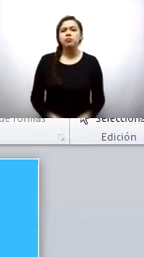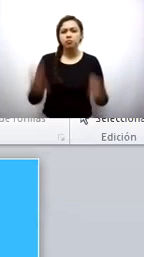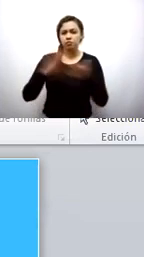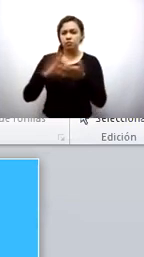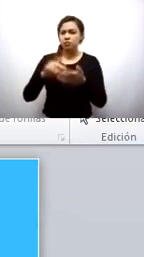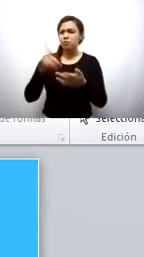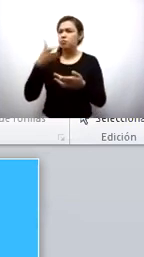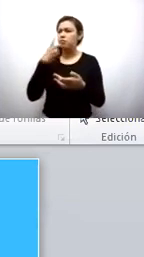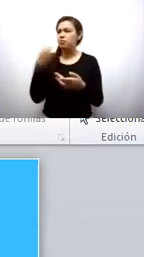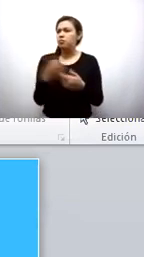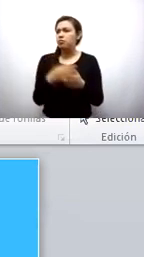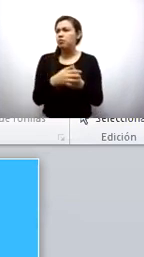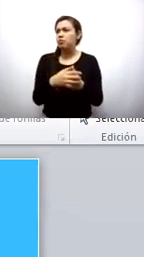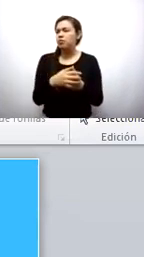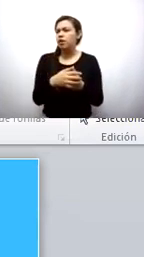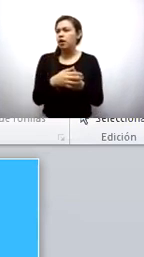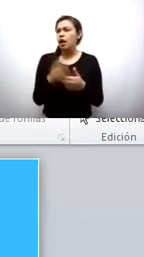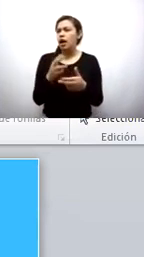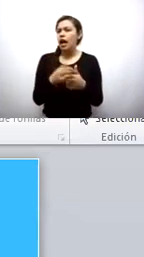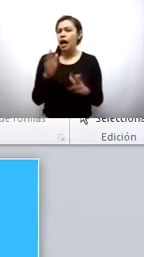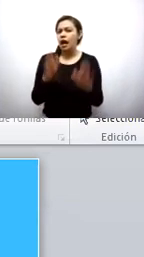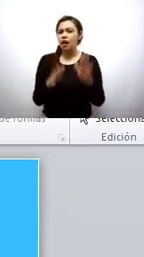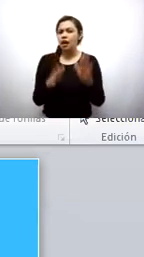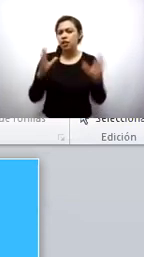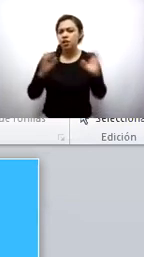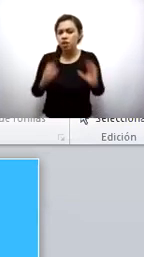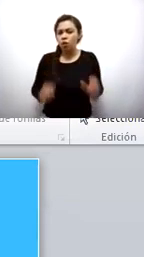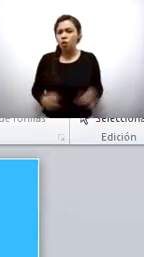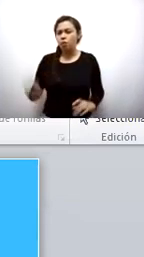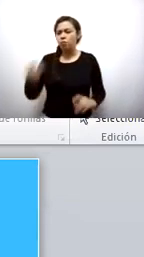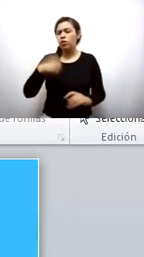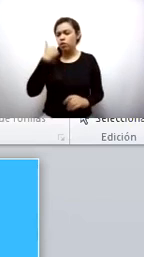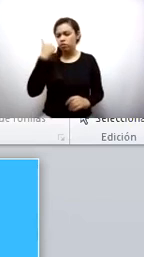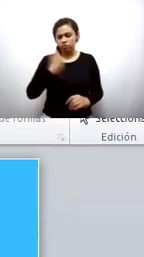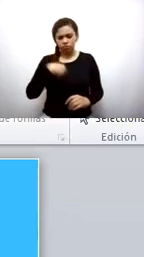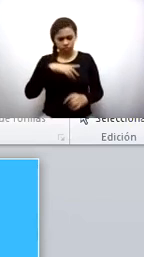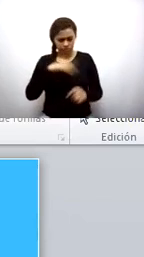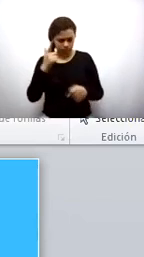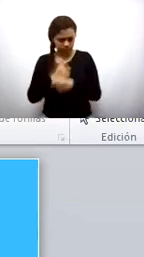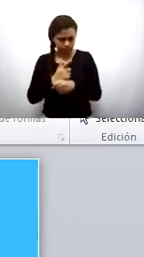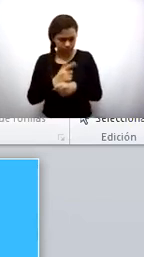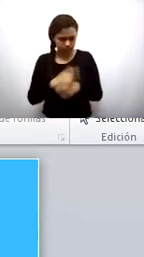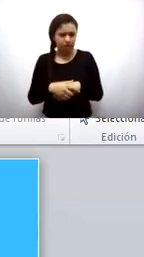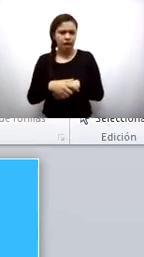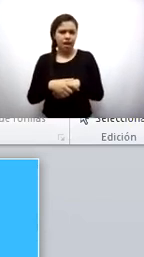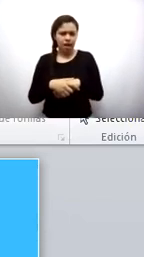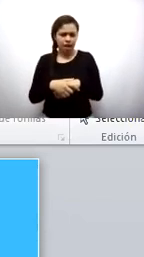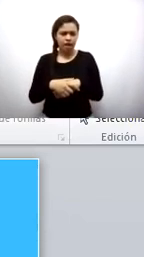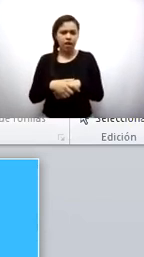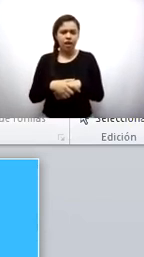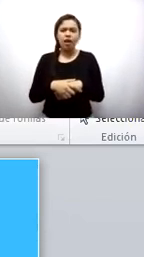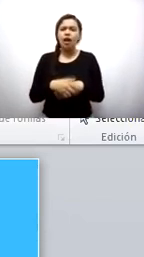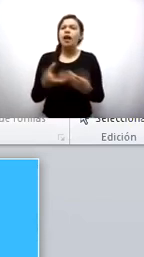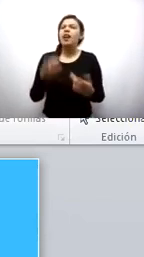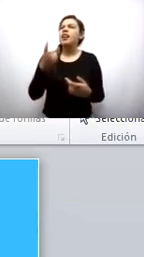comenta, tal vez hasta veíamos la reacción corporal de nuestros alumnos al ver tal o cual contenido, ¿no? Esa reticencia o